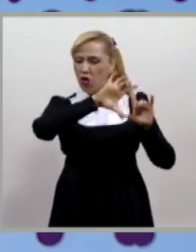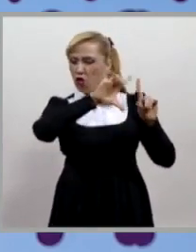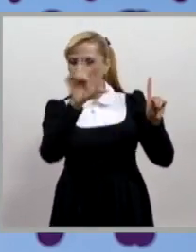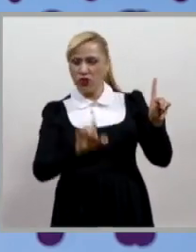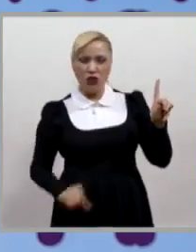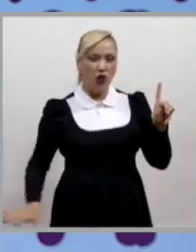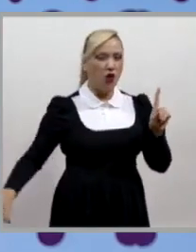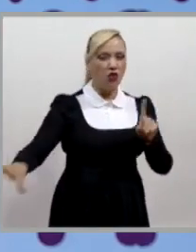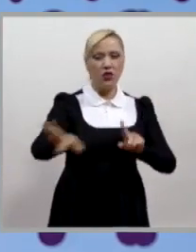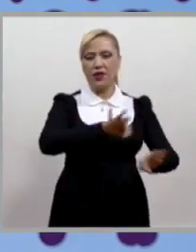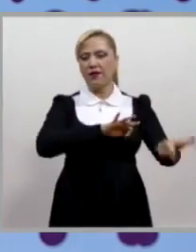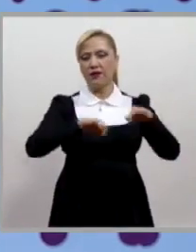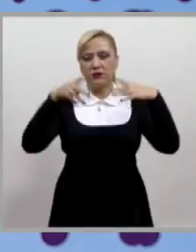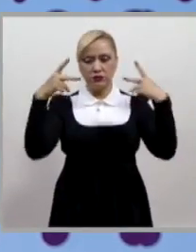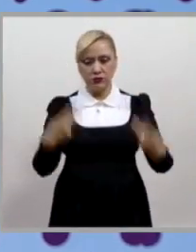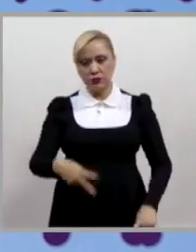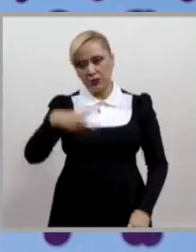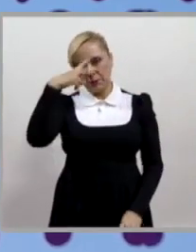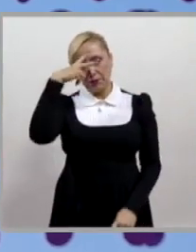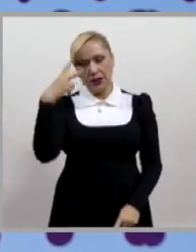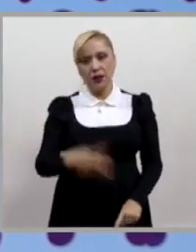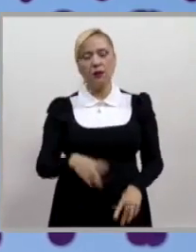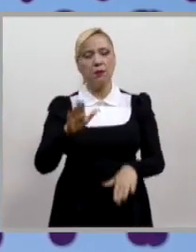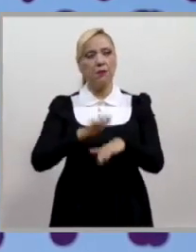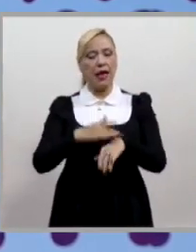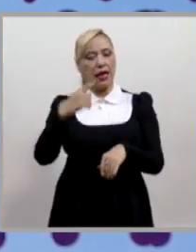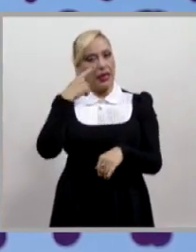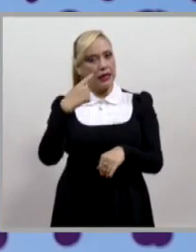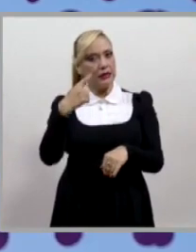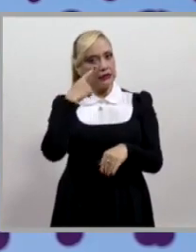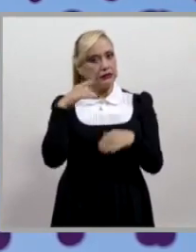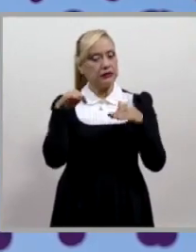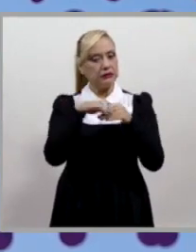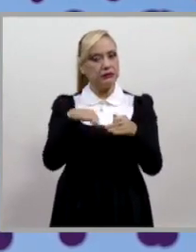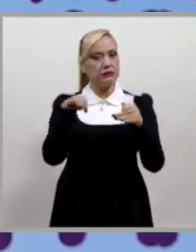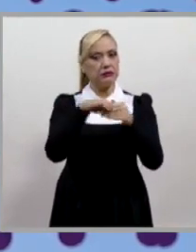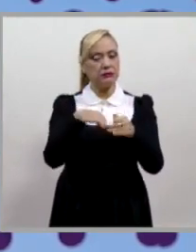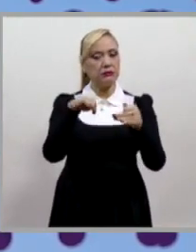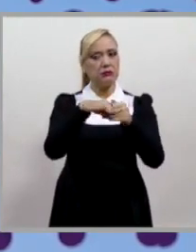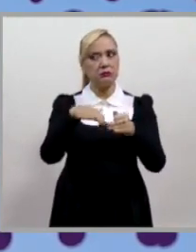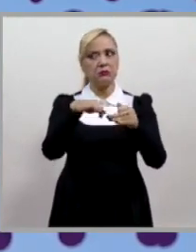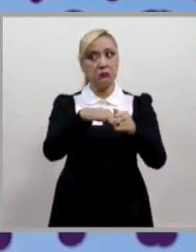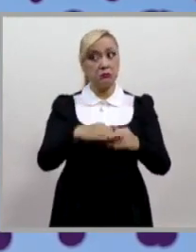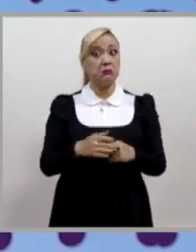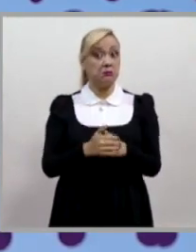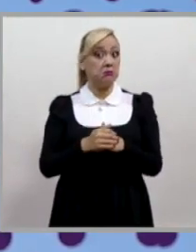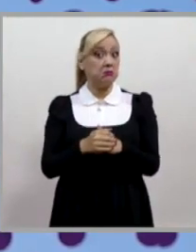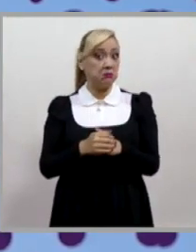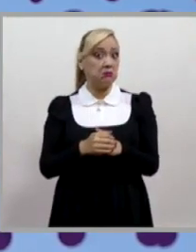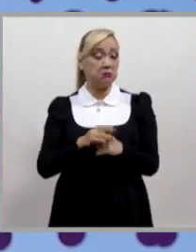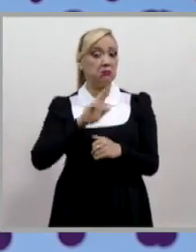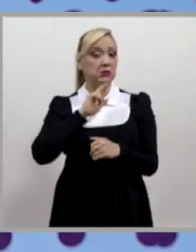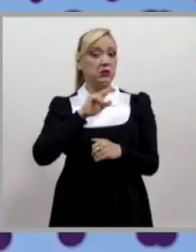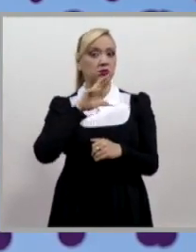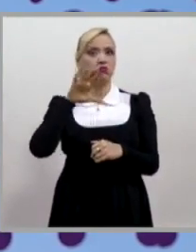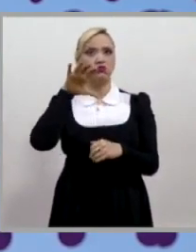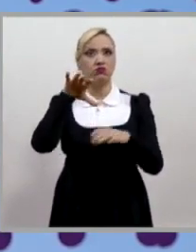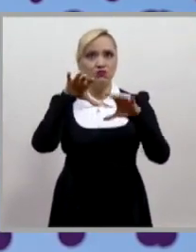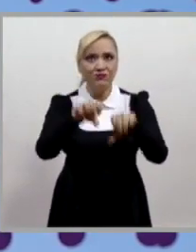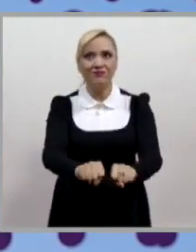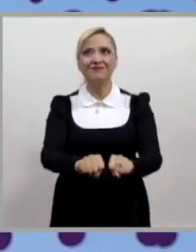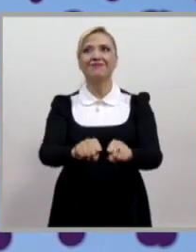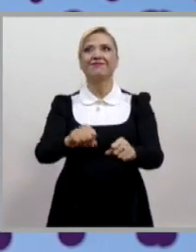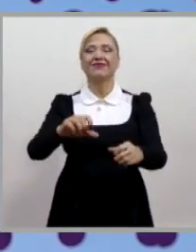México, afortunadamente, ha sido tema cada vez más recurrente, más frecuente, en el que ha habido logros y conquistas, sí,